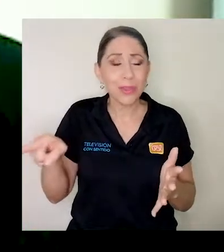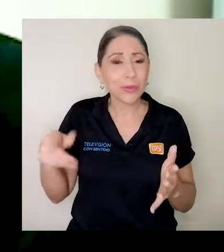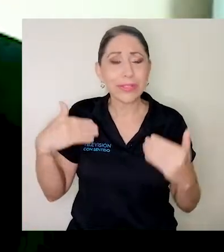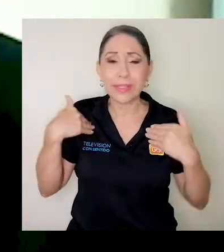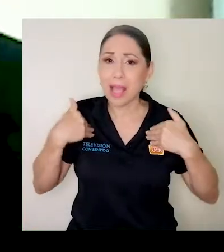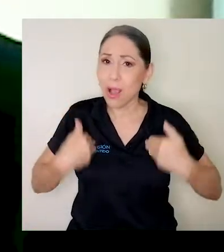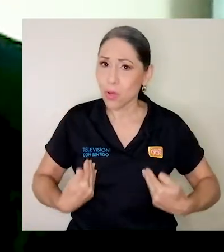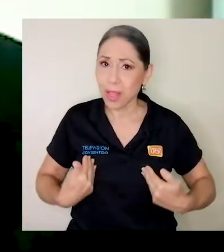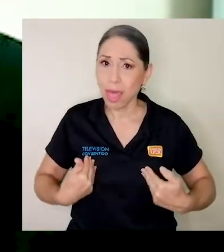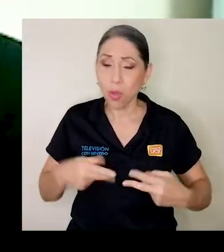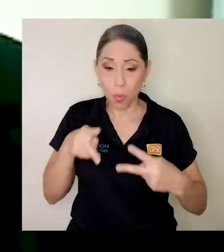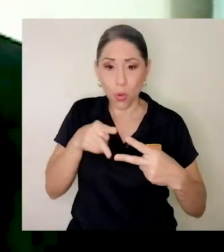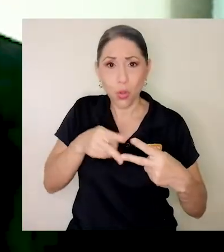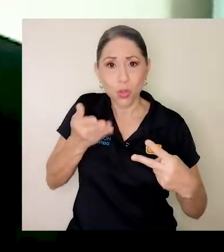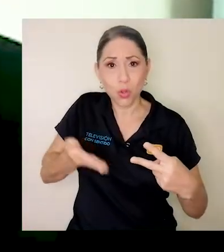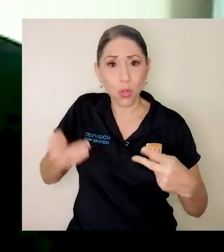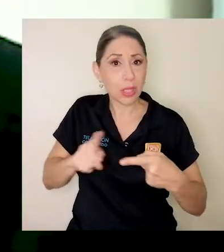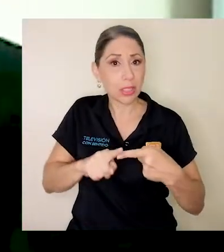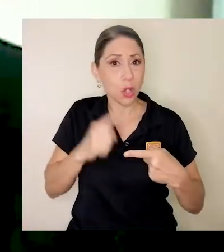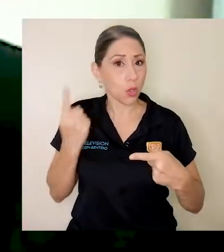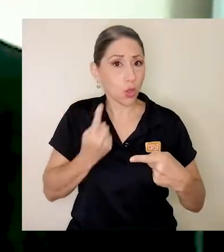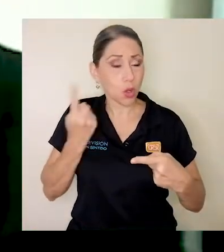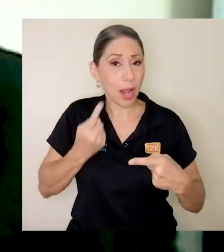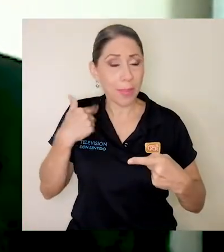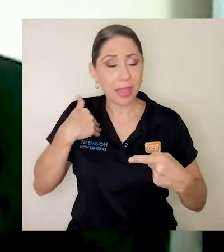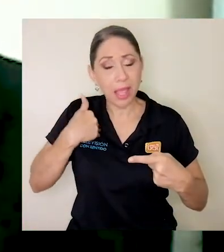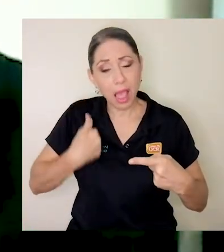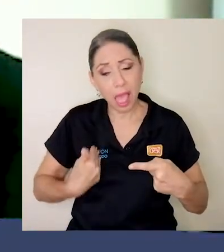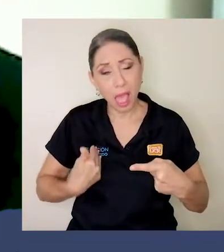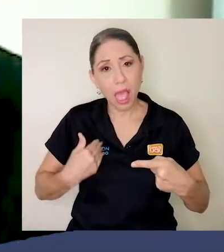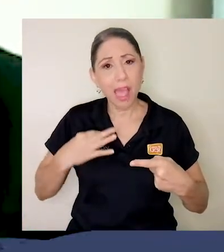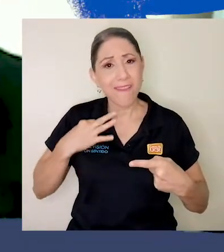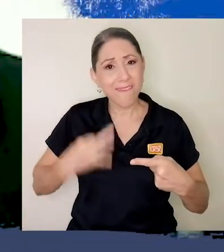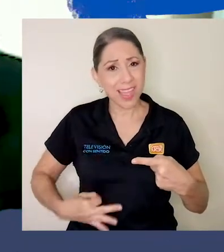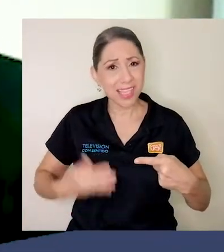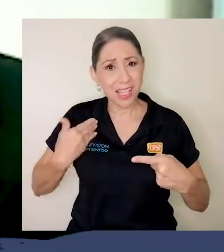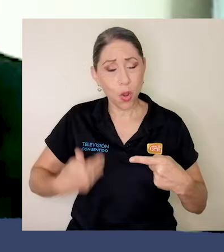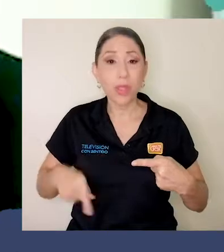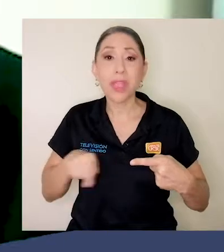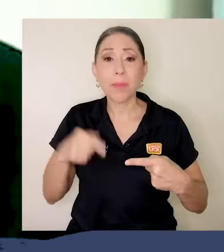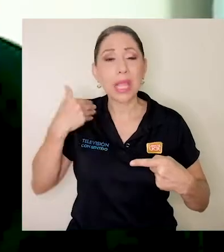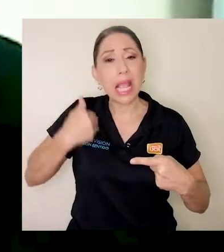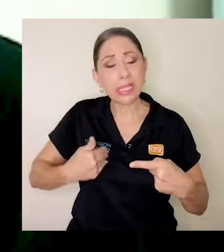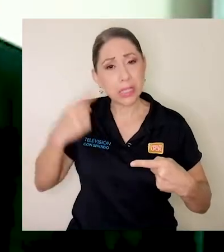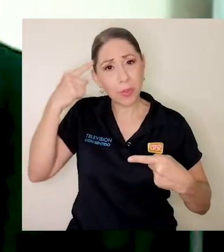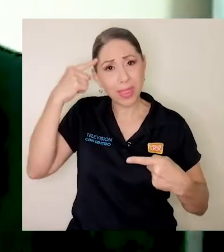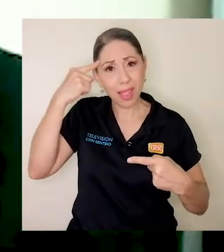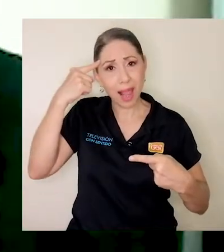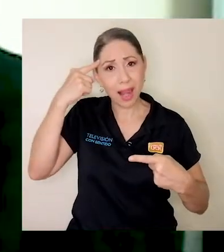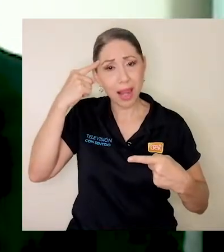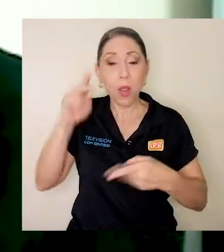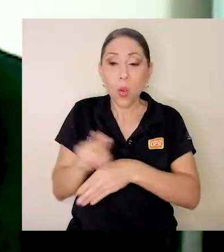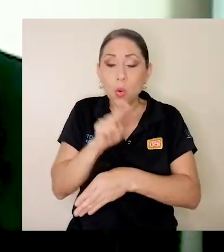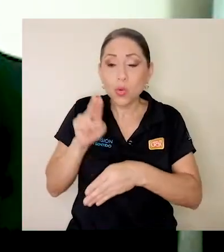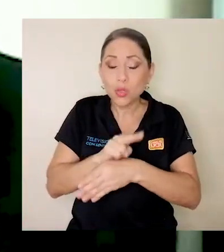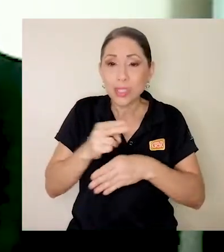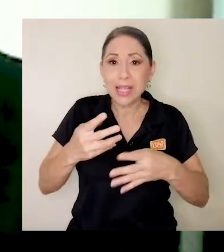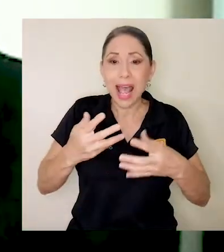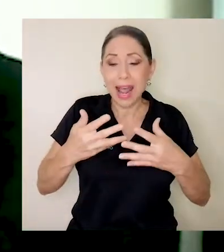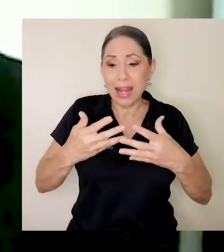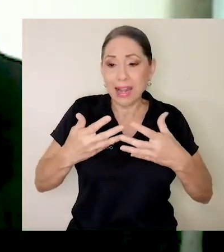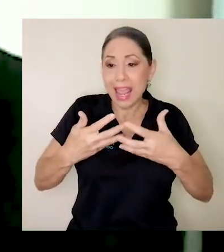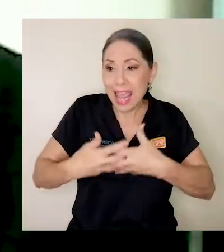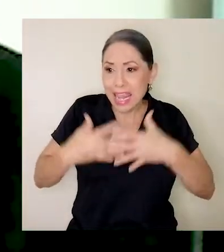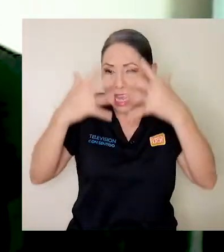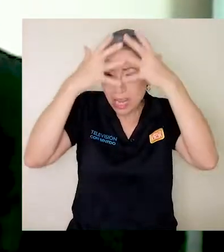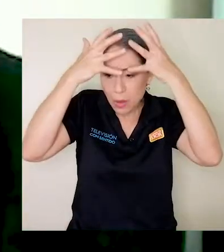agotado. Por dos cosas, no solamente el cansancio físico, sino también mental. Estamos hablando que usar equipos de